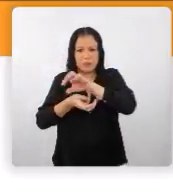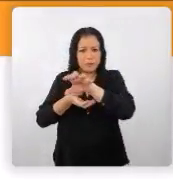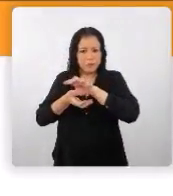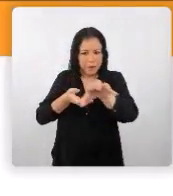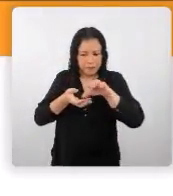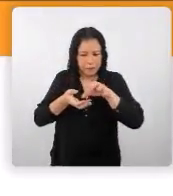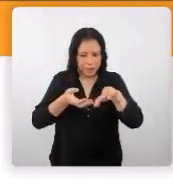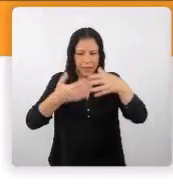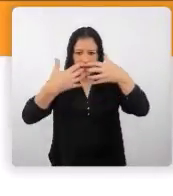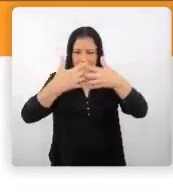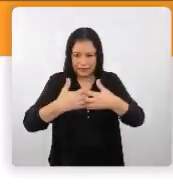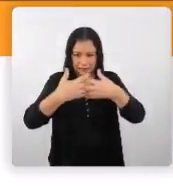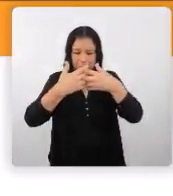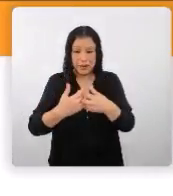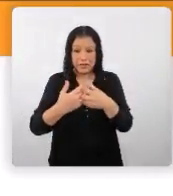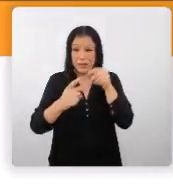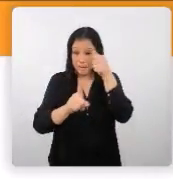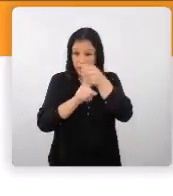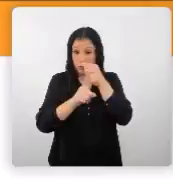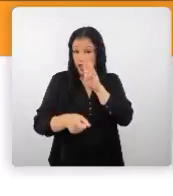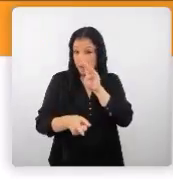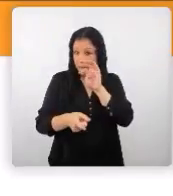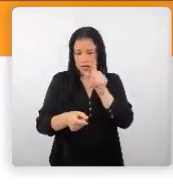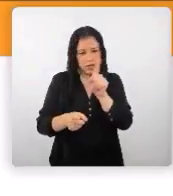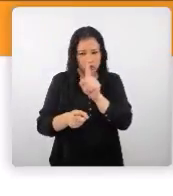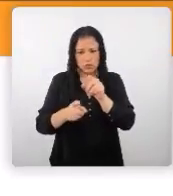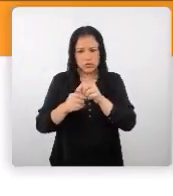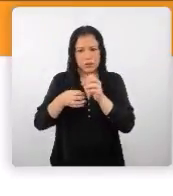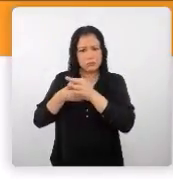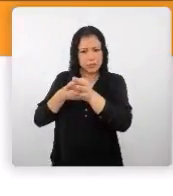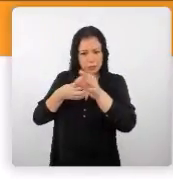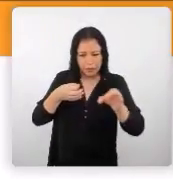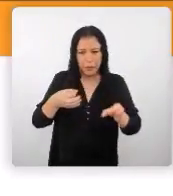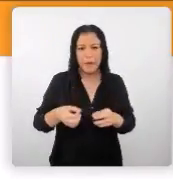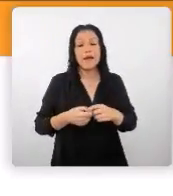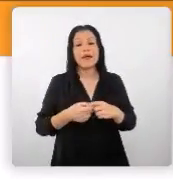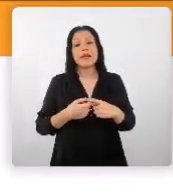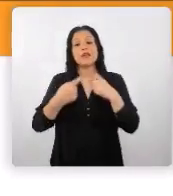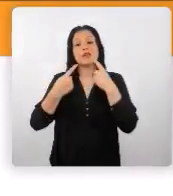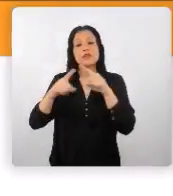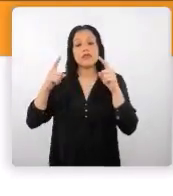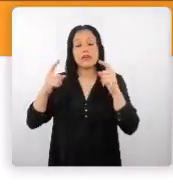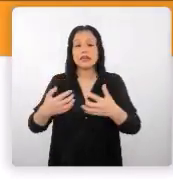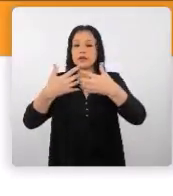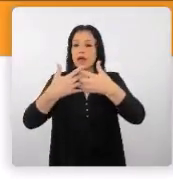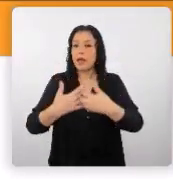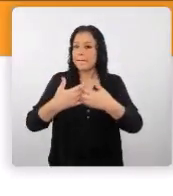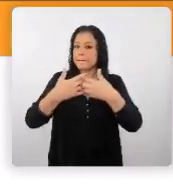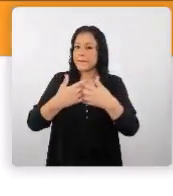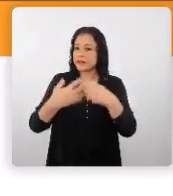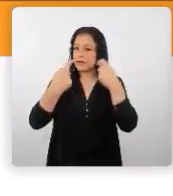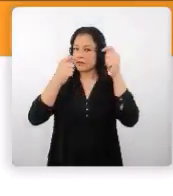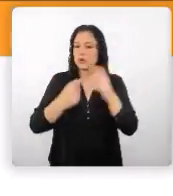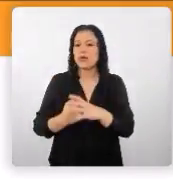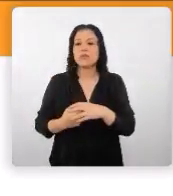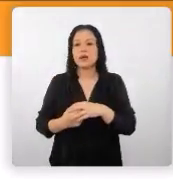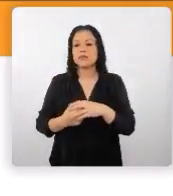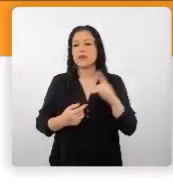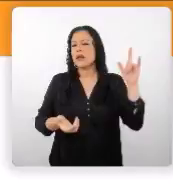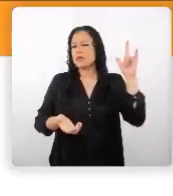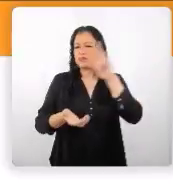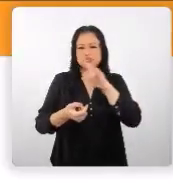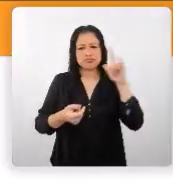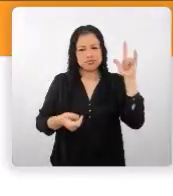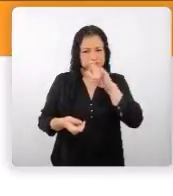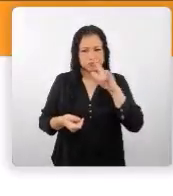su sede en Berlín y pues lo que hacen las diferentes empresas, viajan todas de diferentes